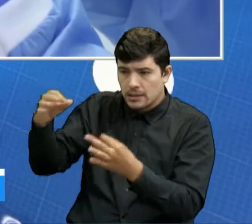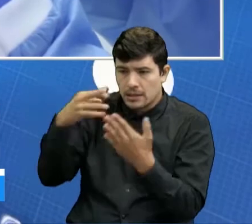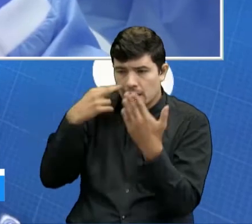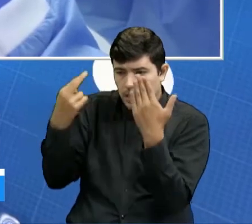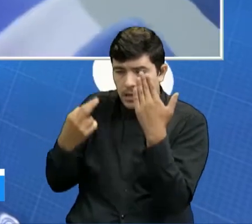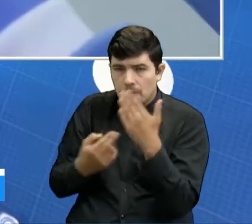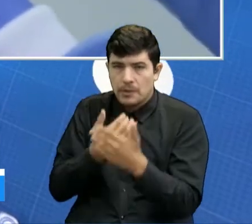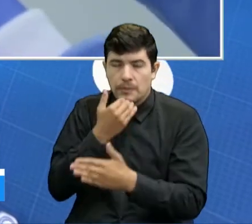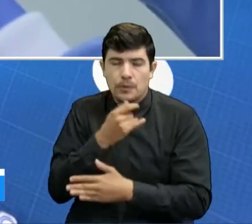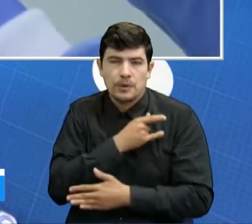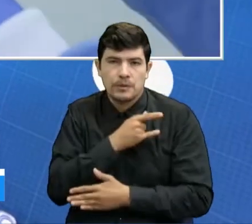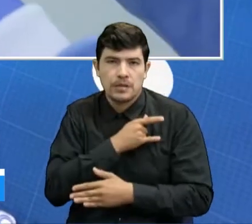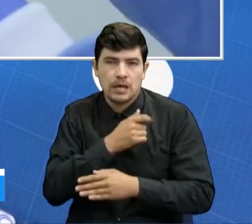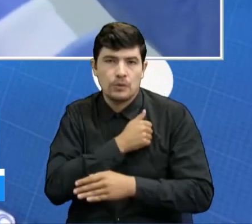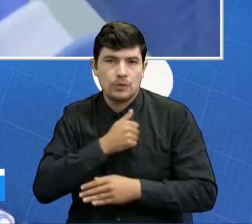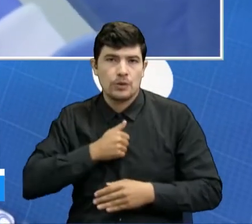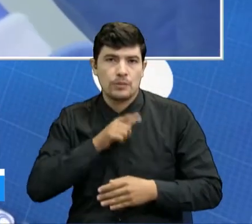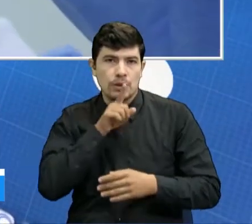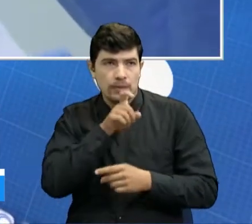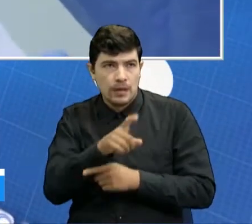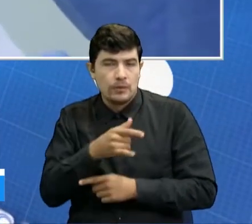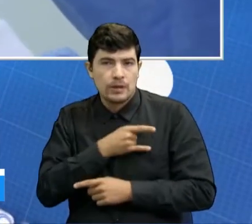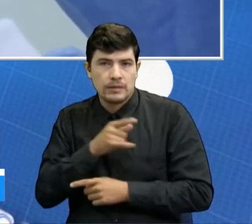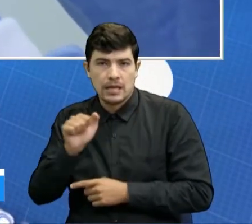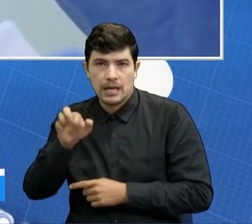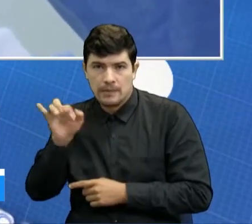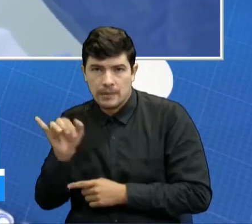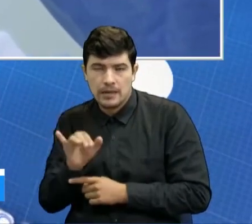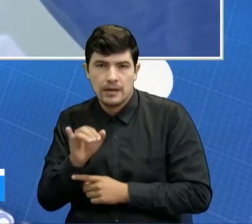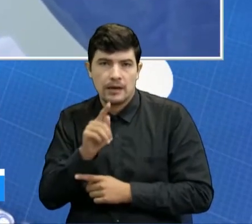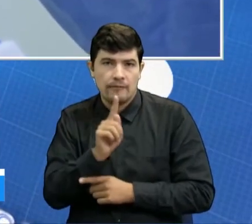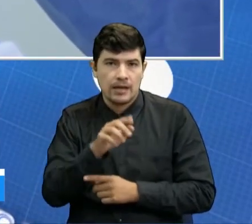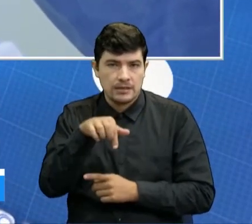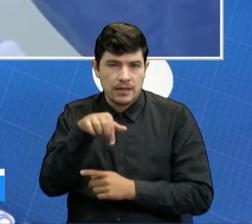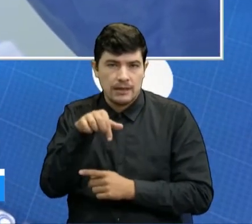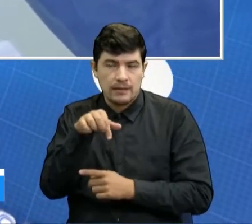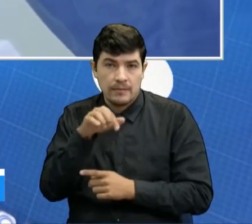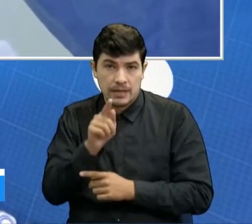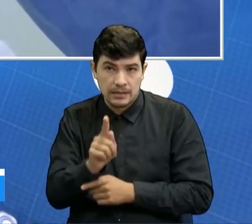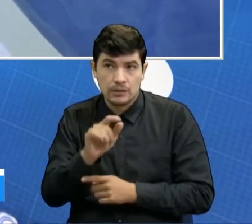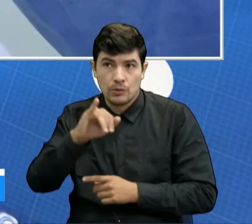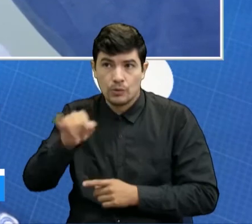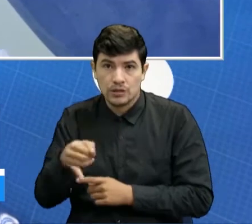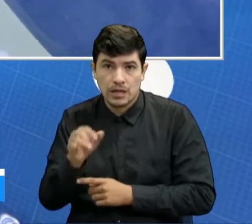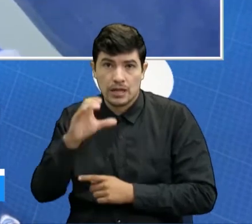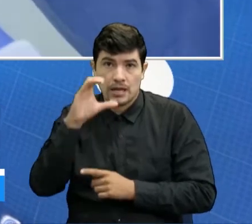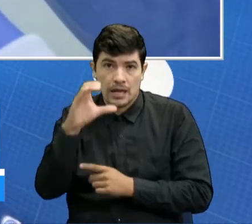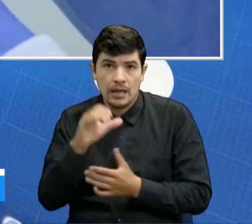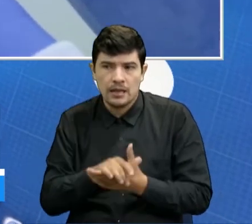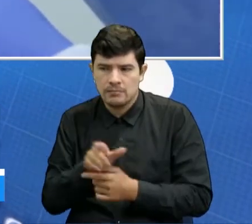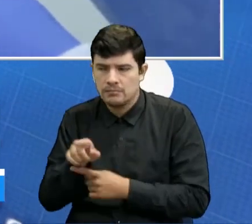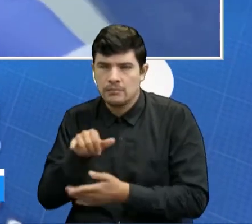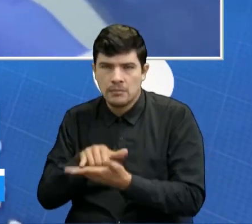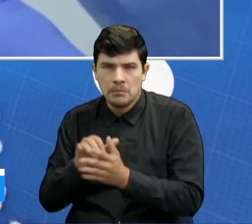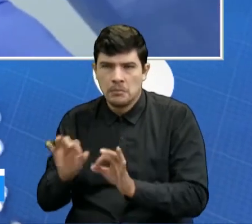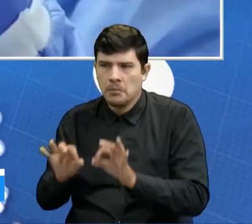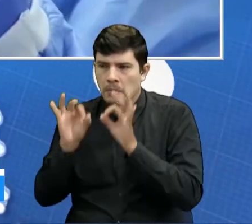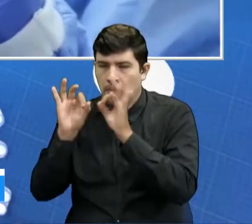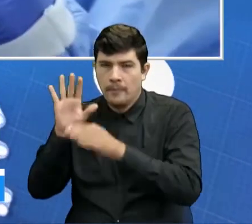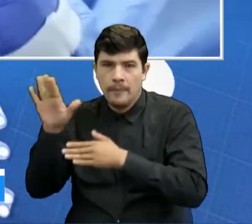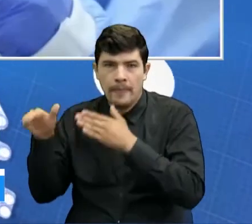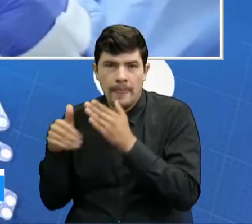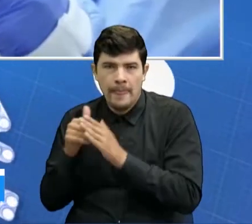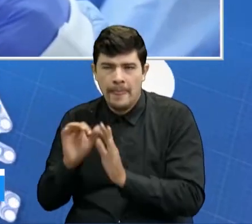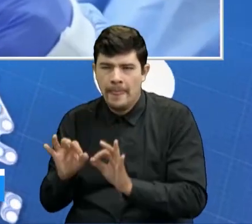Universidad Autónoma de Bucaramanga, la Universidad AFIT, la Francisco José de Caldas. Pasó los protocolos, la autorización de